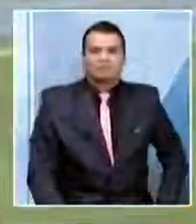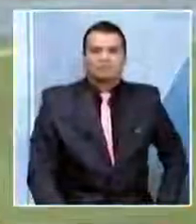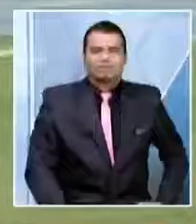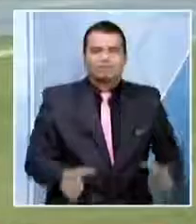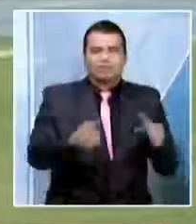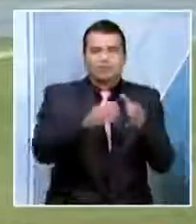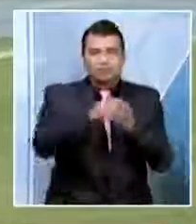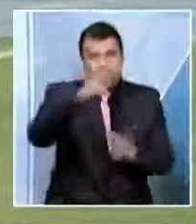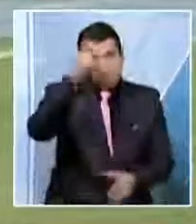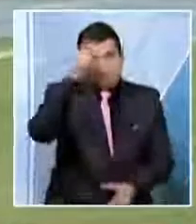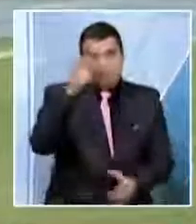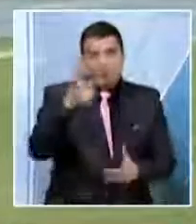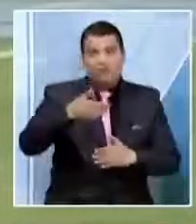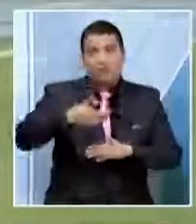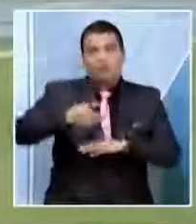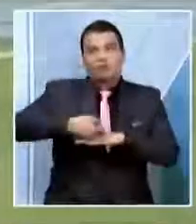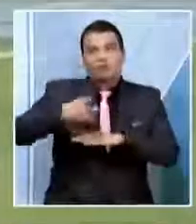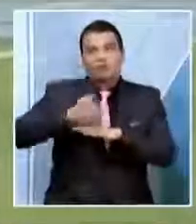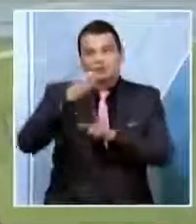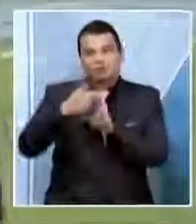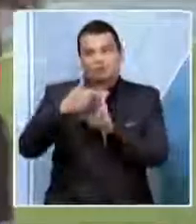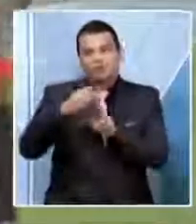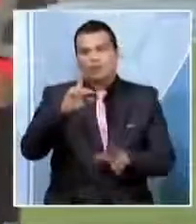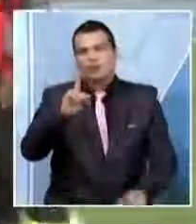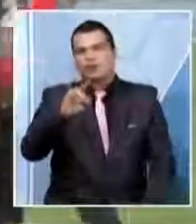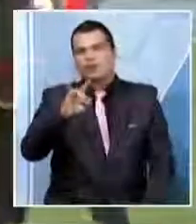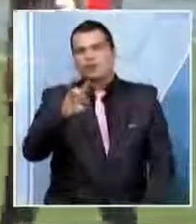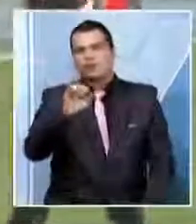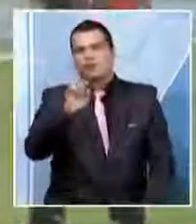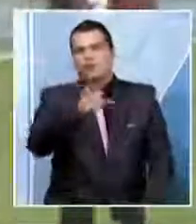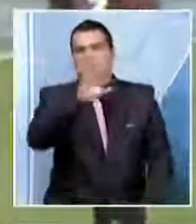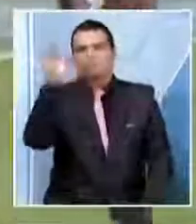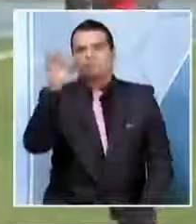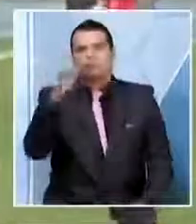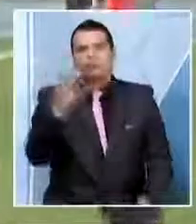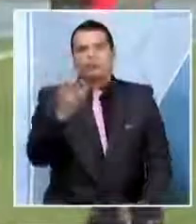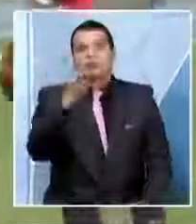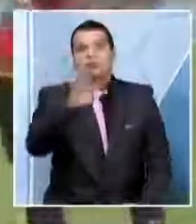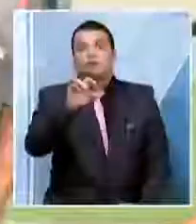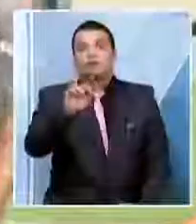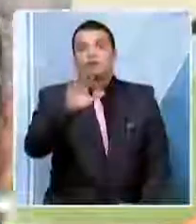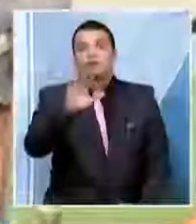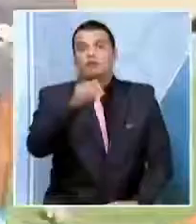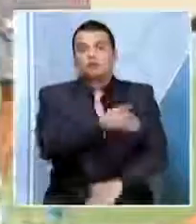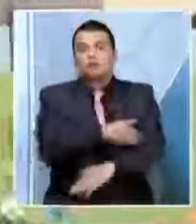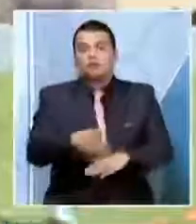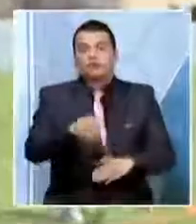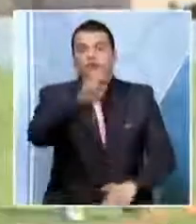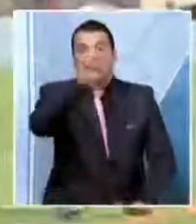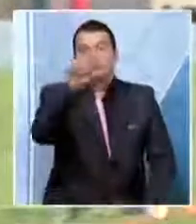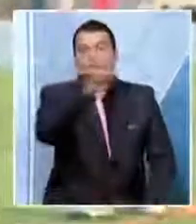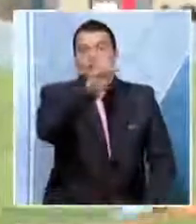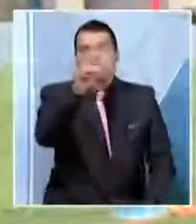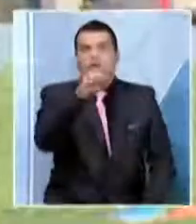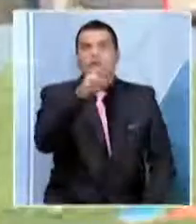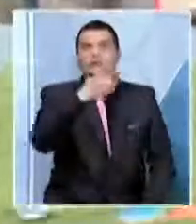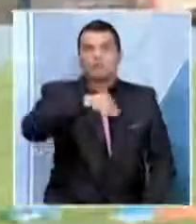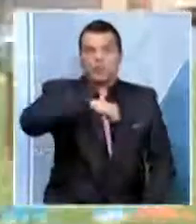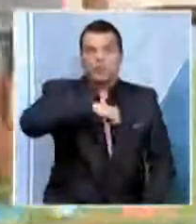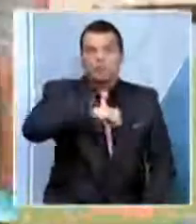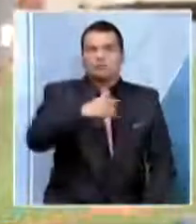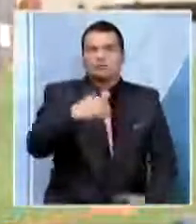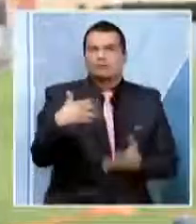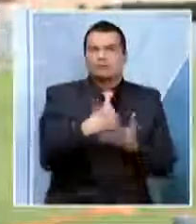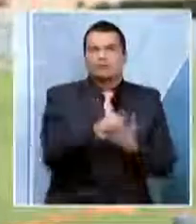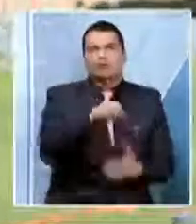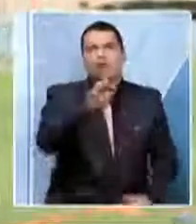América recibió una oferta por el jugador Duván Vergara que asciende a 5.5 millones de euros por el 80% de los derechos federativos. El